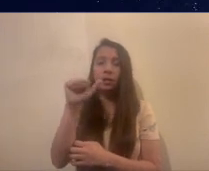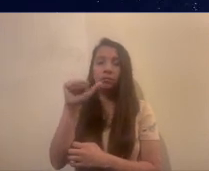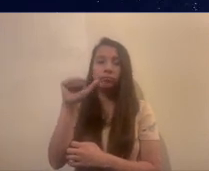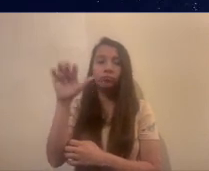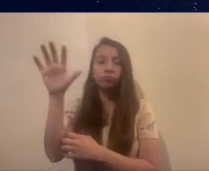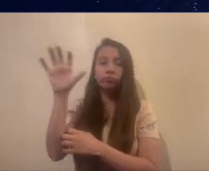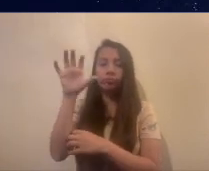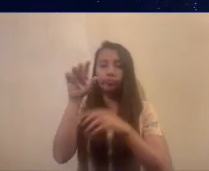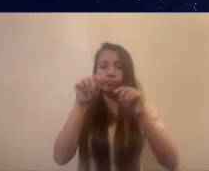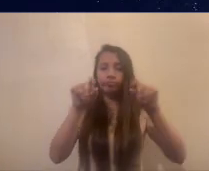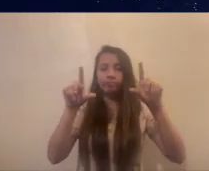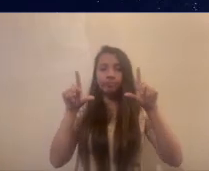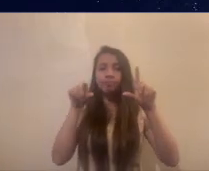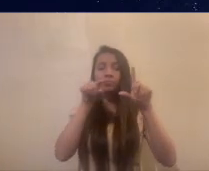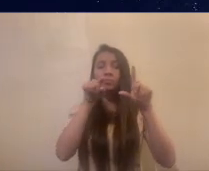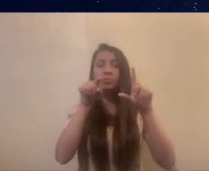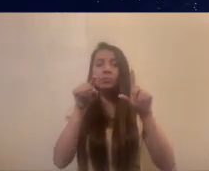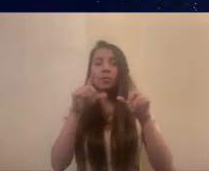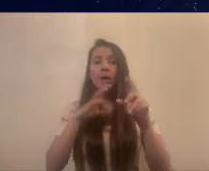dos de los astronautas,